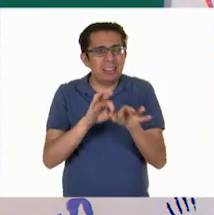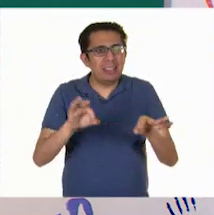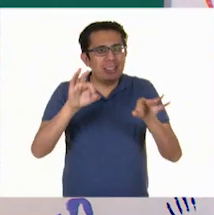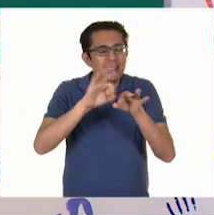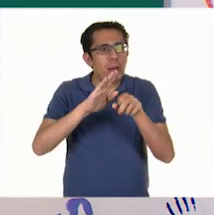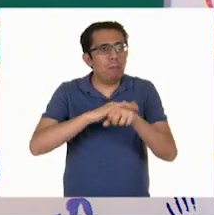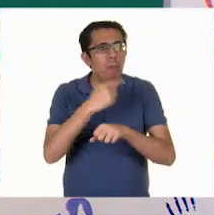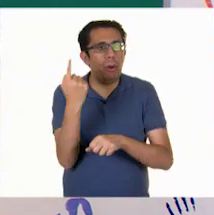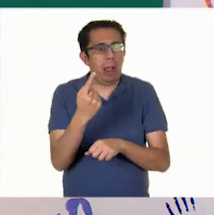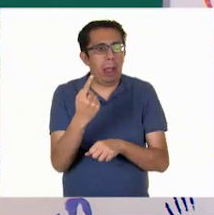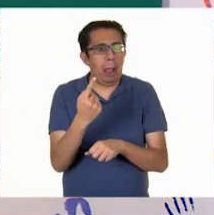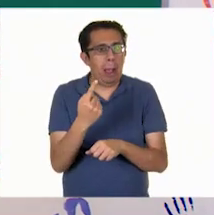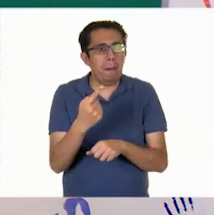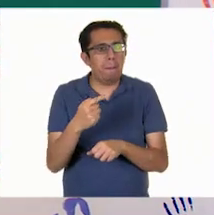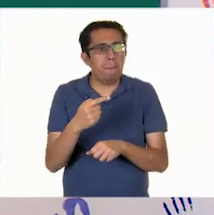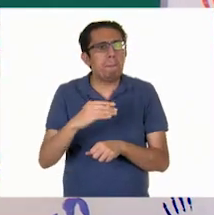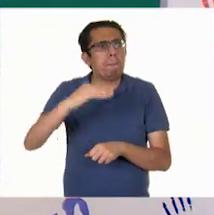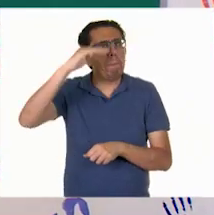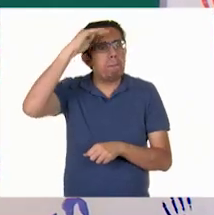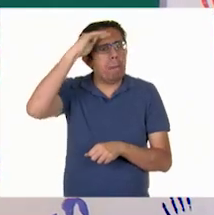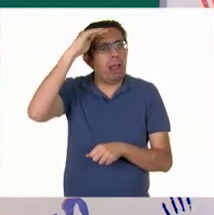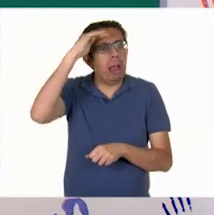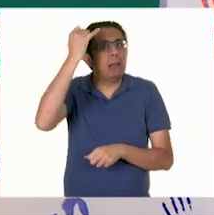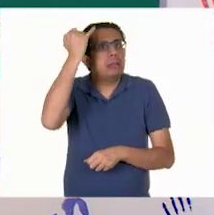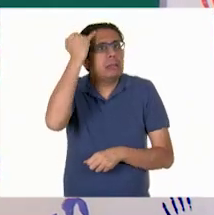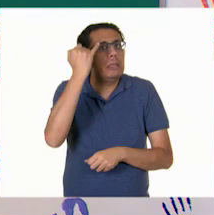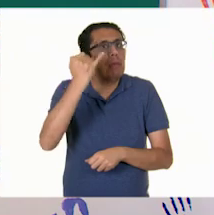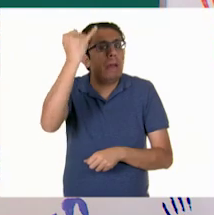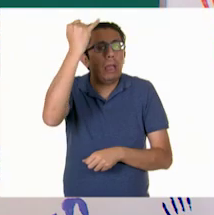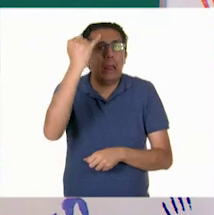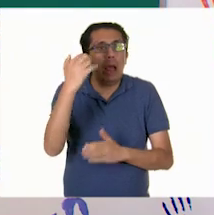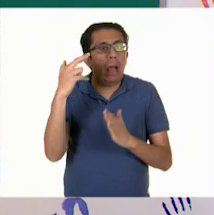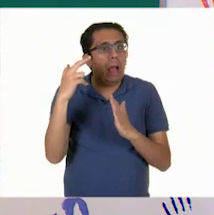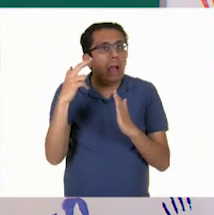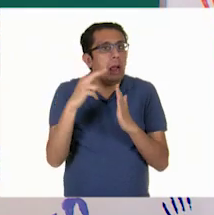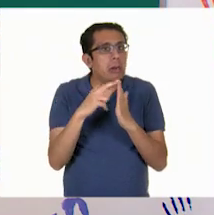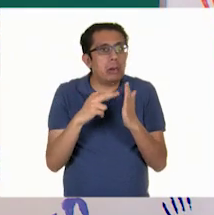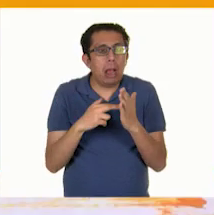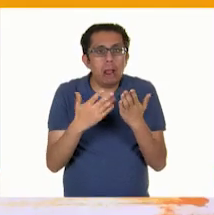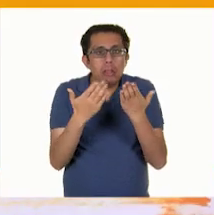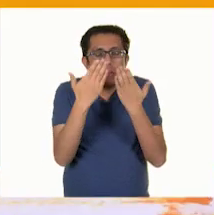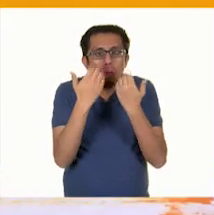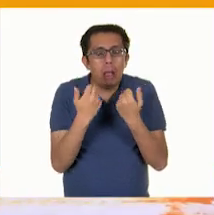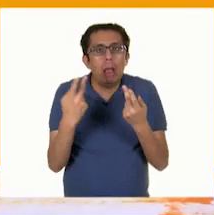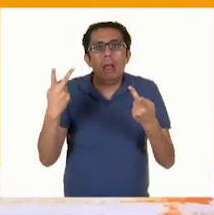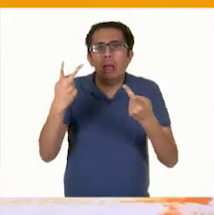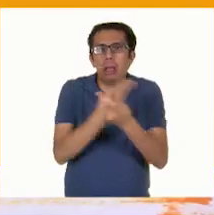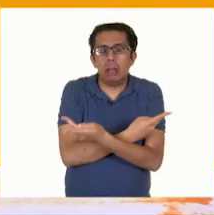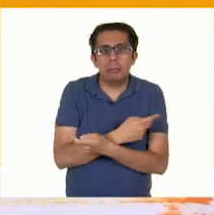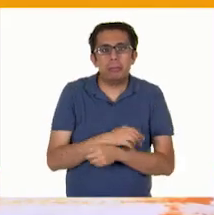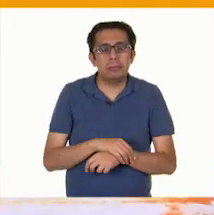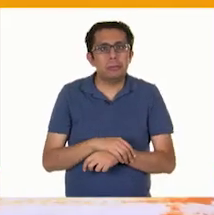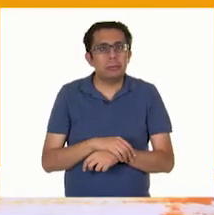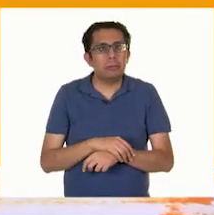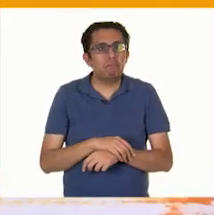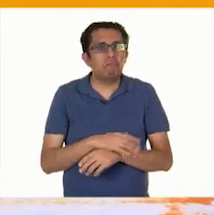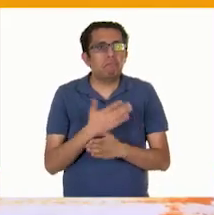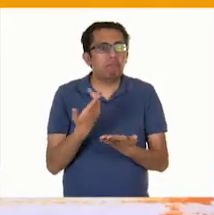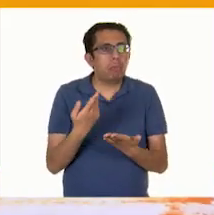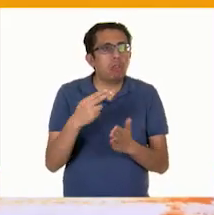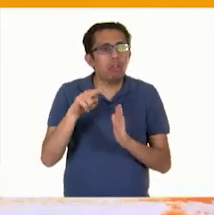importantes? Vamos a pensar, ¿qué pasaría si no hubiera reglas, Gloria? Pues sin reglas, ay, las